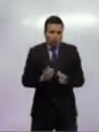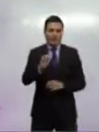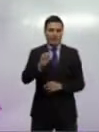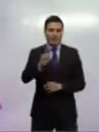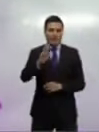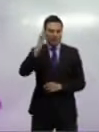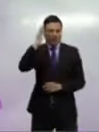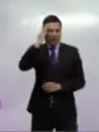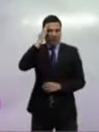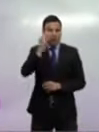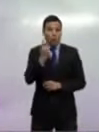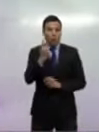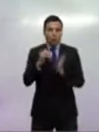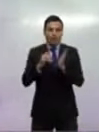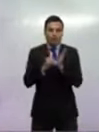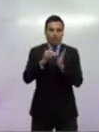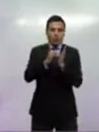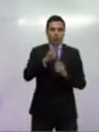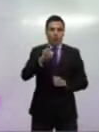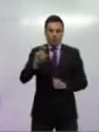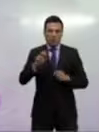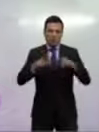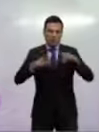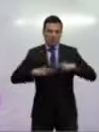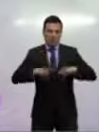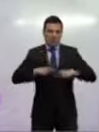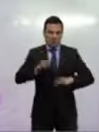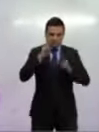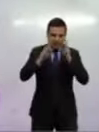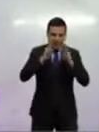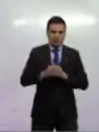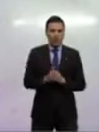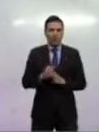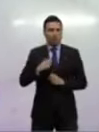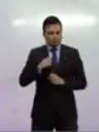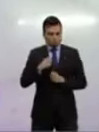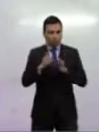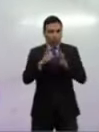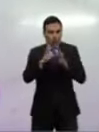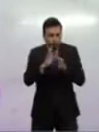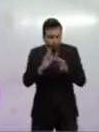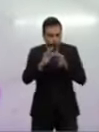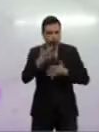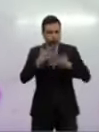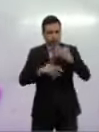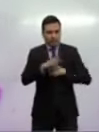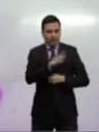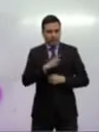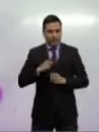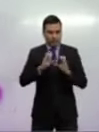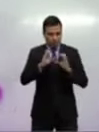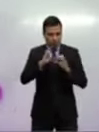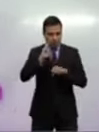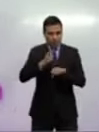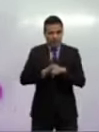de más de 1,200,000 seguidores, pues soy responsable con lo que difundo y lo invito a que no deje de